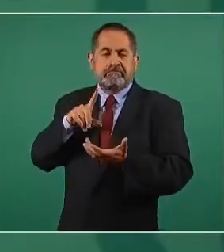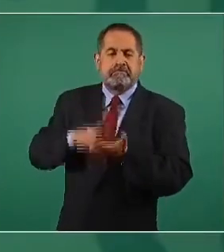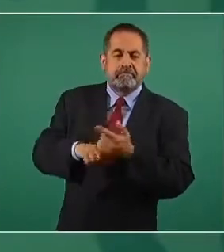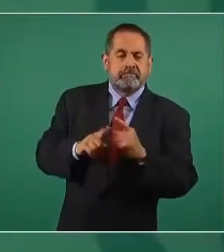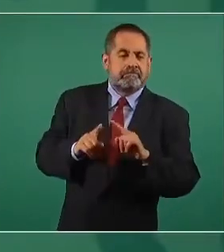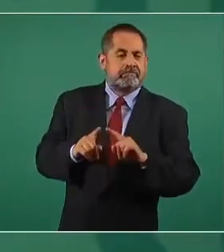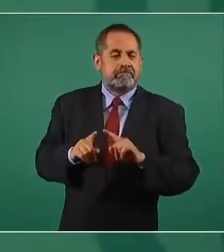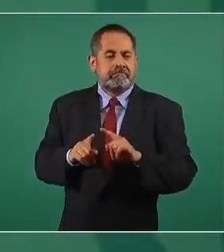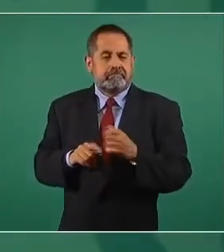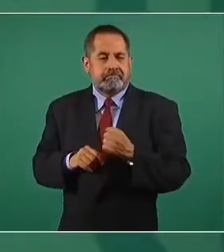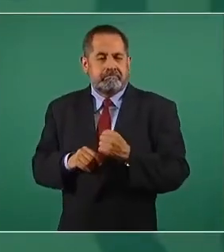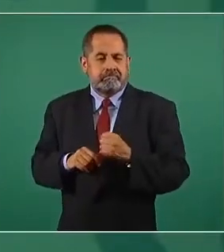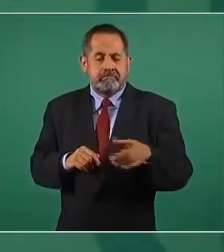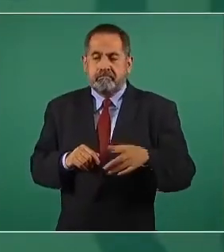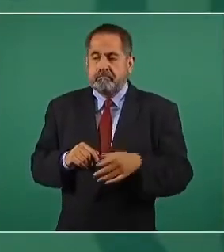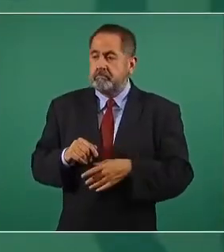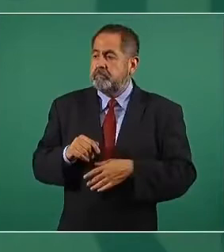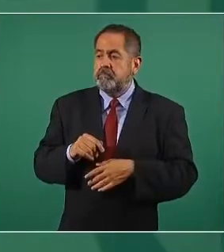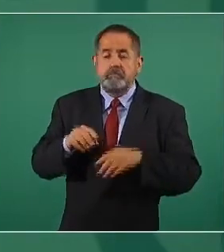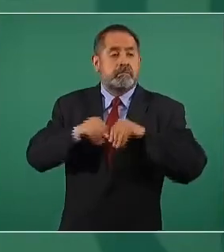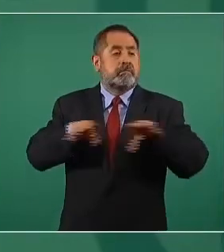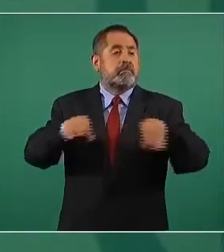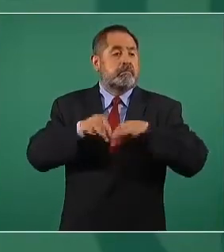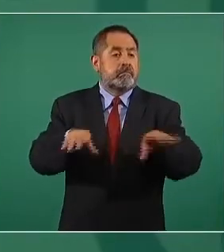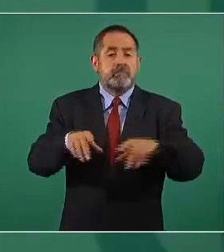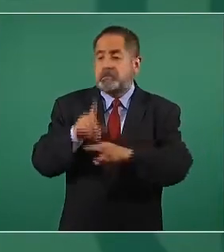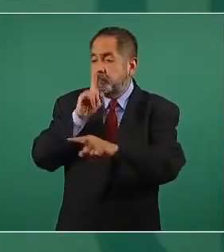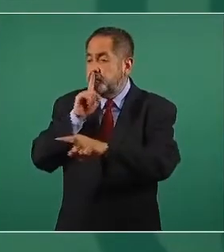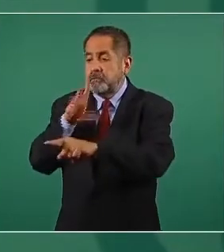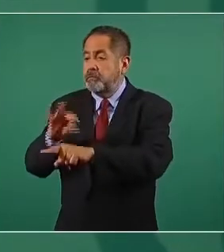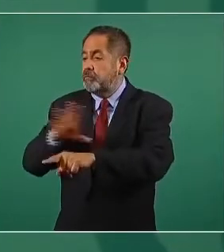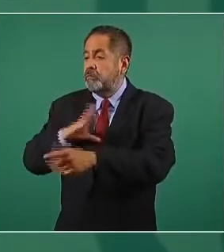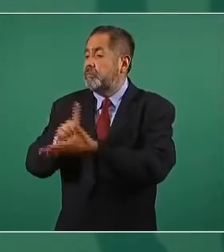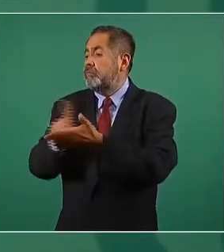de el derecho